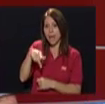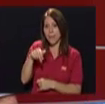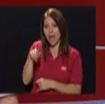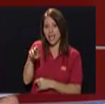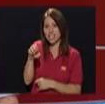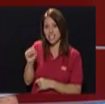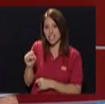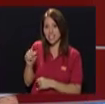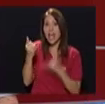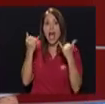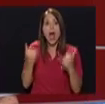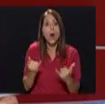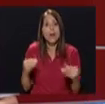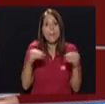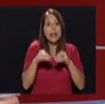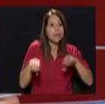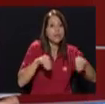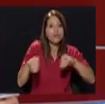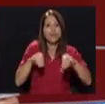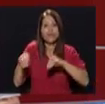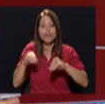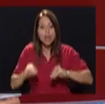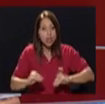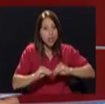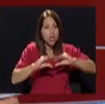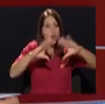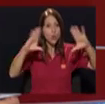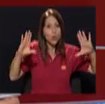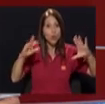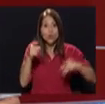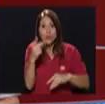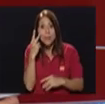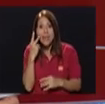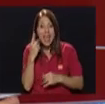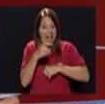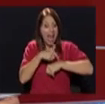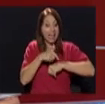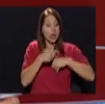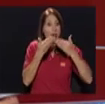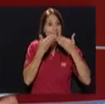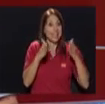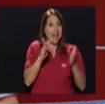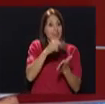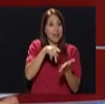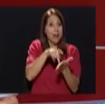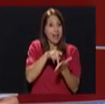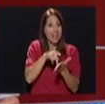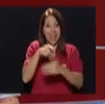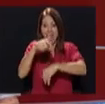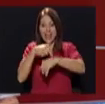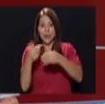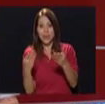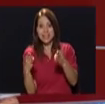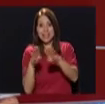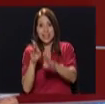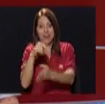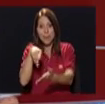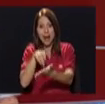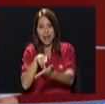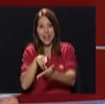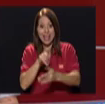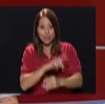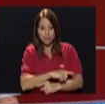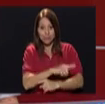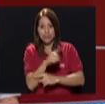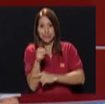son básicamente diurnos. Y si vos ves, o sea, los horarios de a qué hora se abre el parque y a qué hora se cierra el parque, a esas horas son las horas que